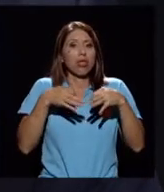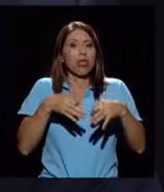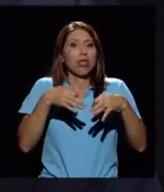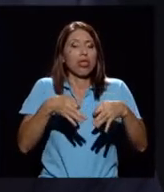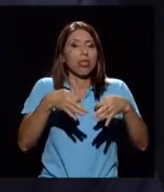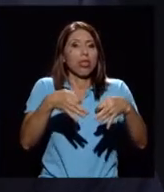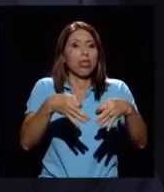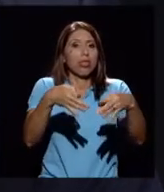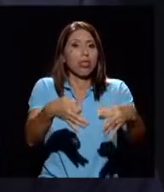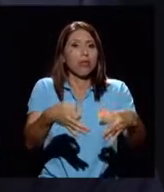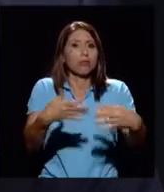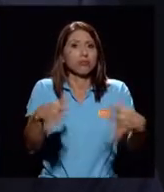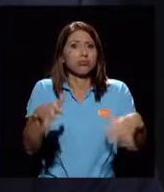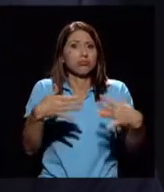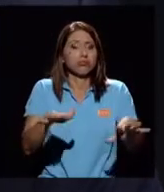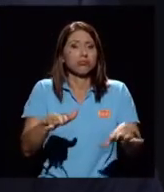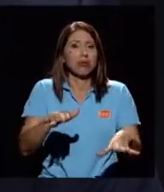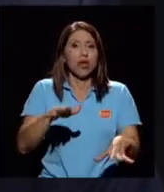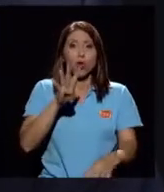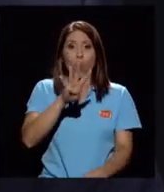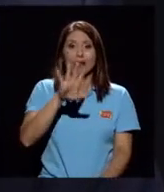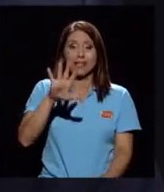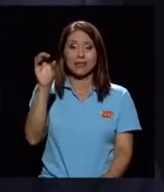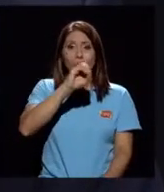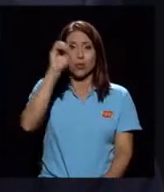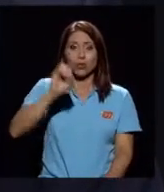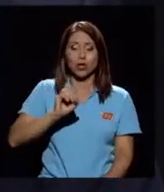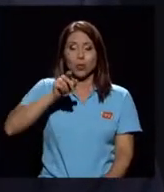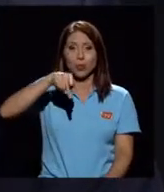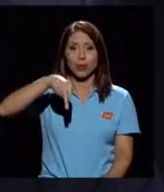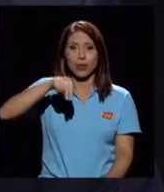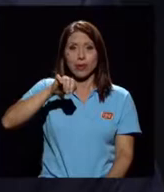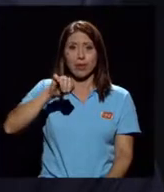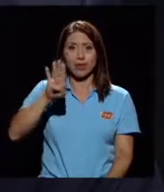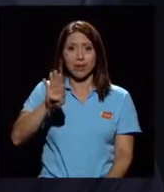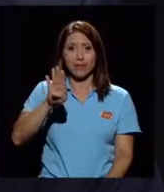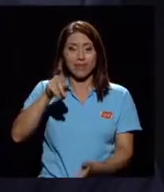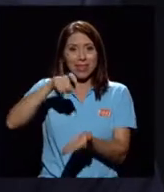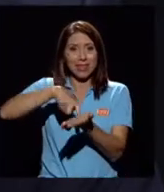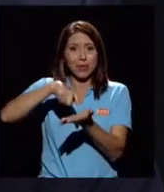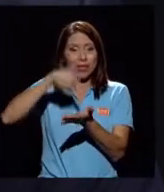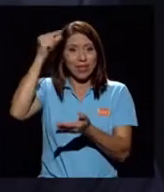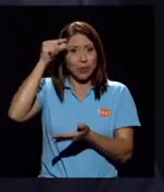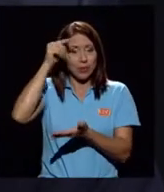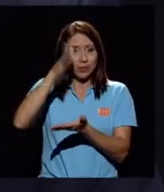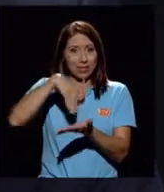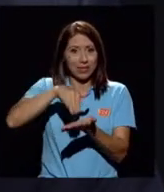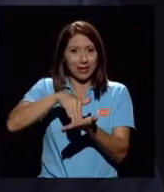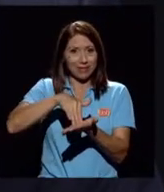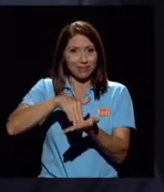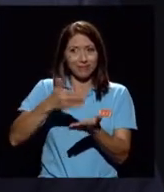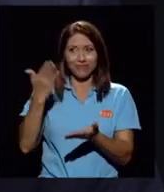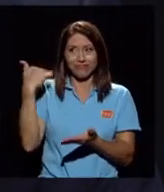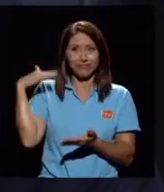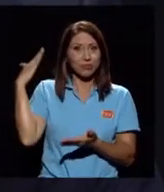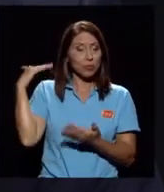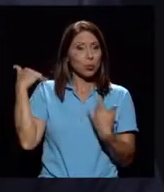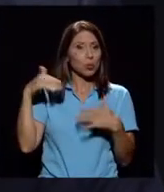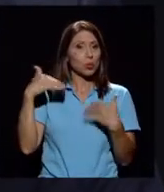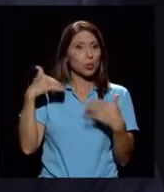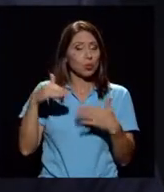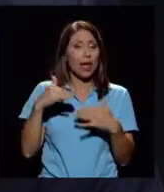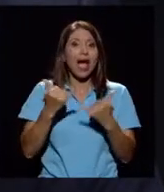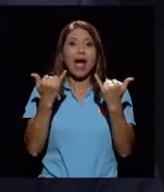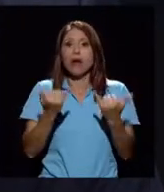producto interno bruto en lo que es la deuda del gobierno central en el año 2008 era el 28 ya vamos en un proceso en que las